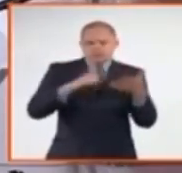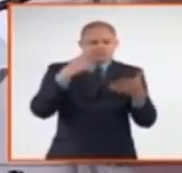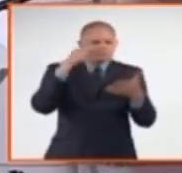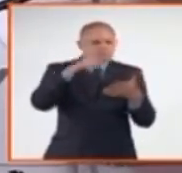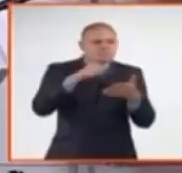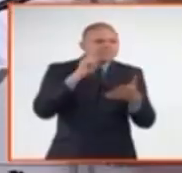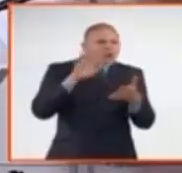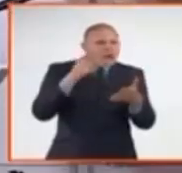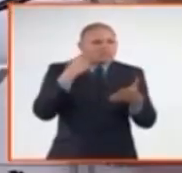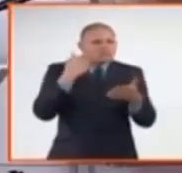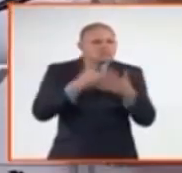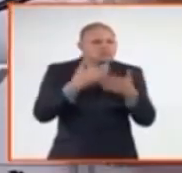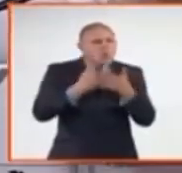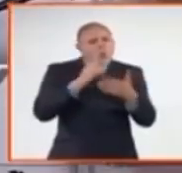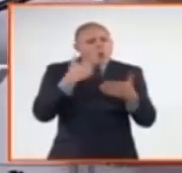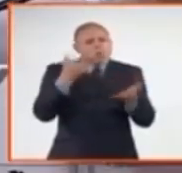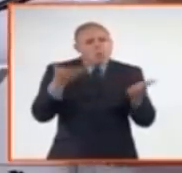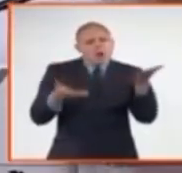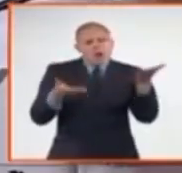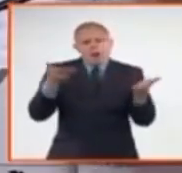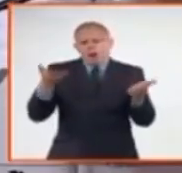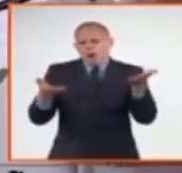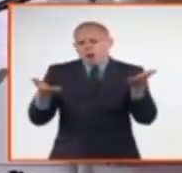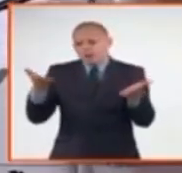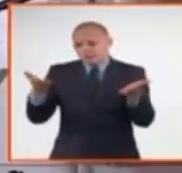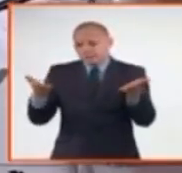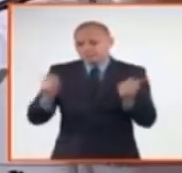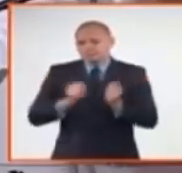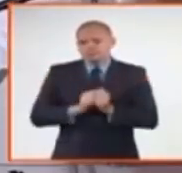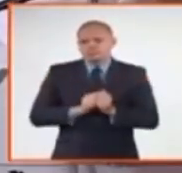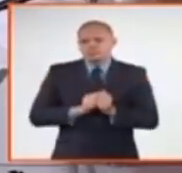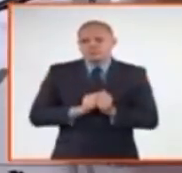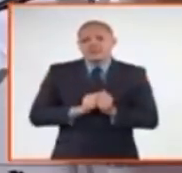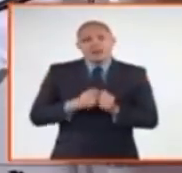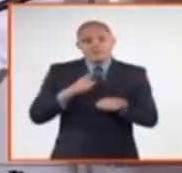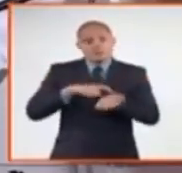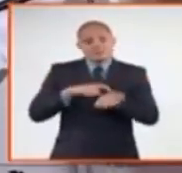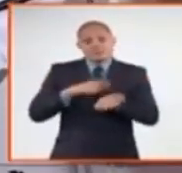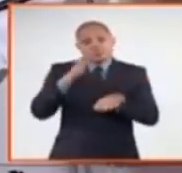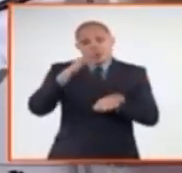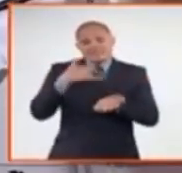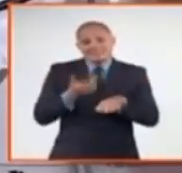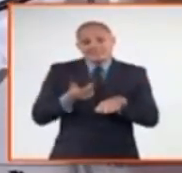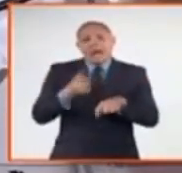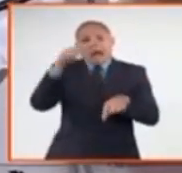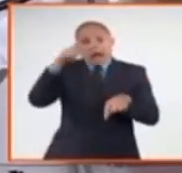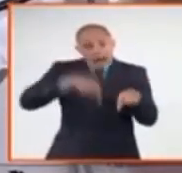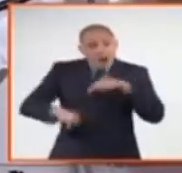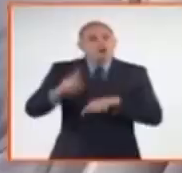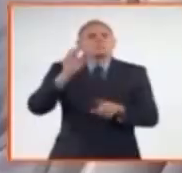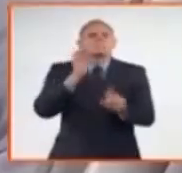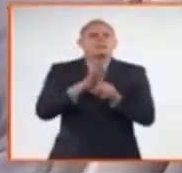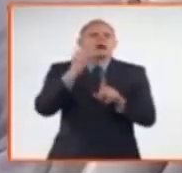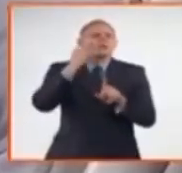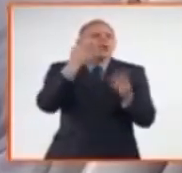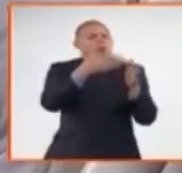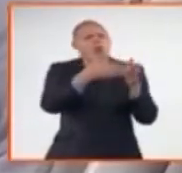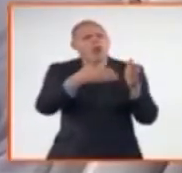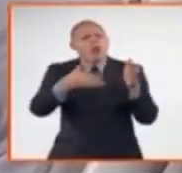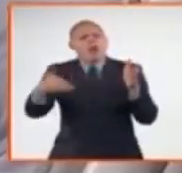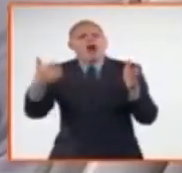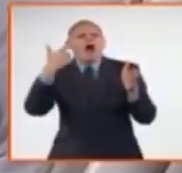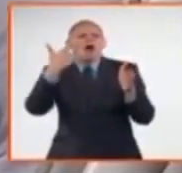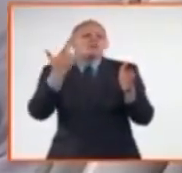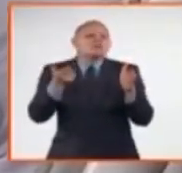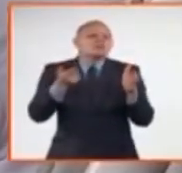semanas cuatro semanas y ahora es que nosotros es que estamos teniendo la oportunidad de empezar a medir qué ha pasado en cuba está madurando esa esa de moneda que están